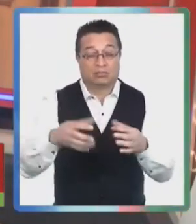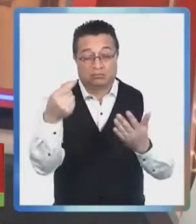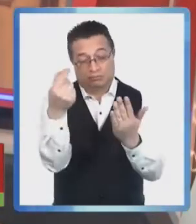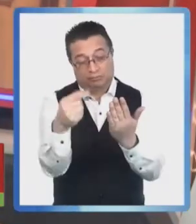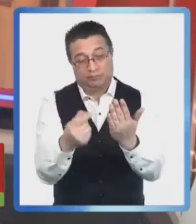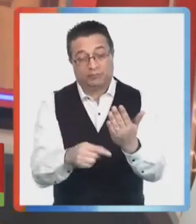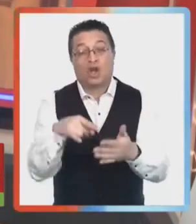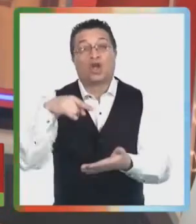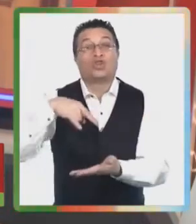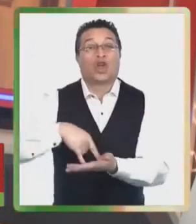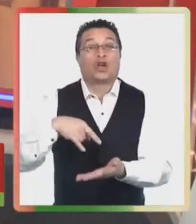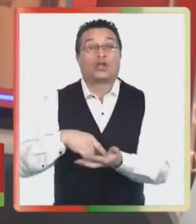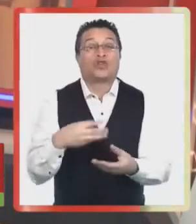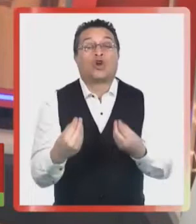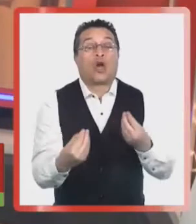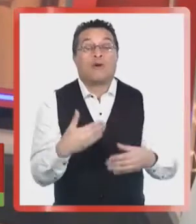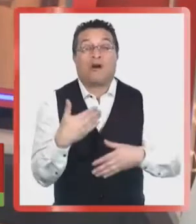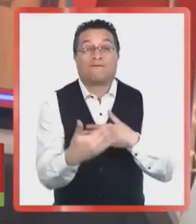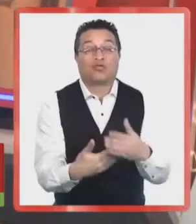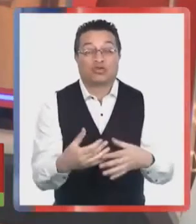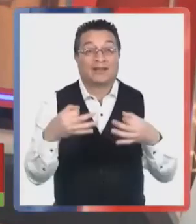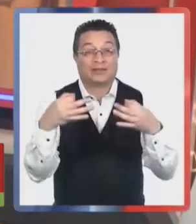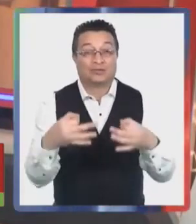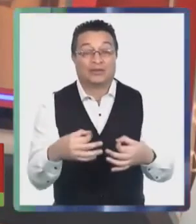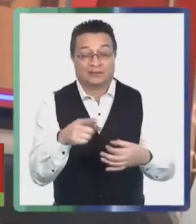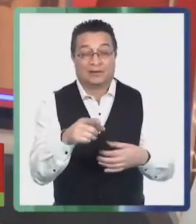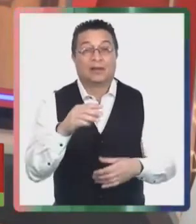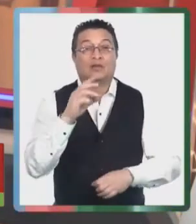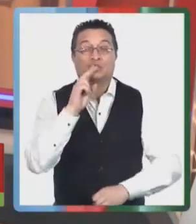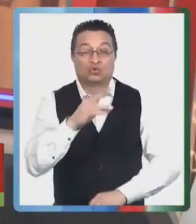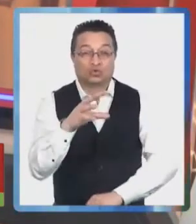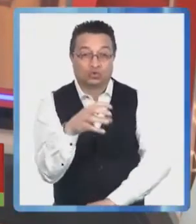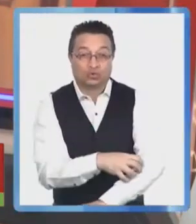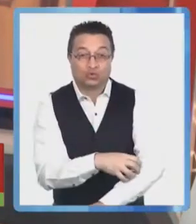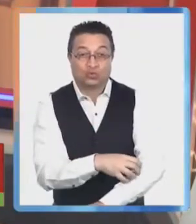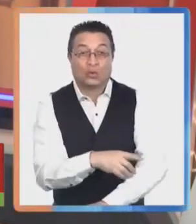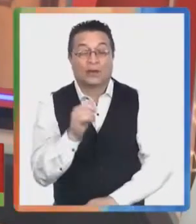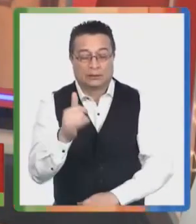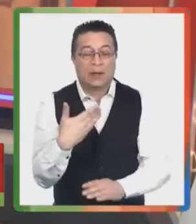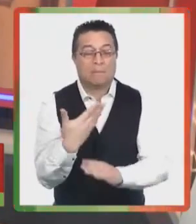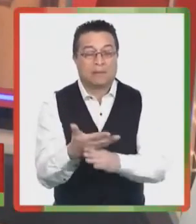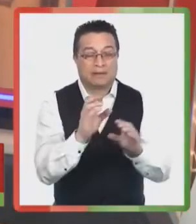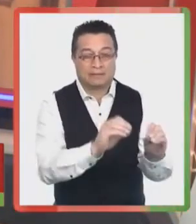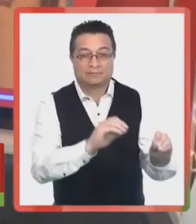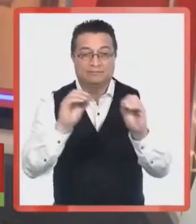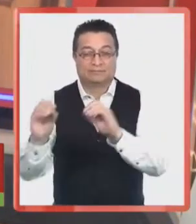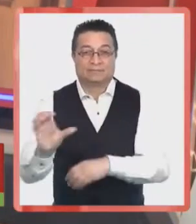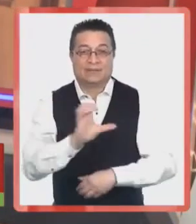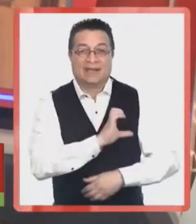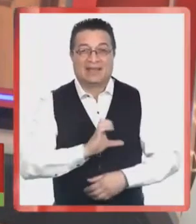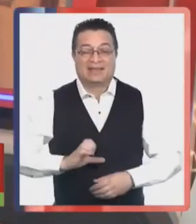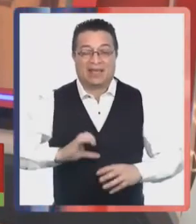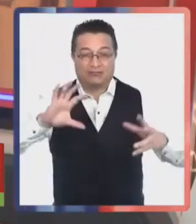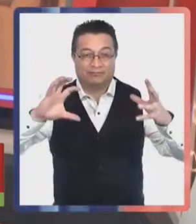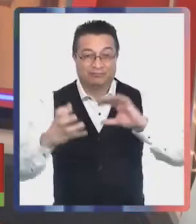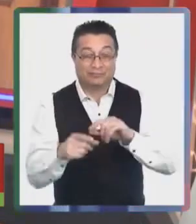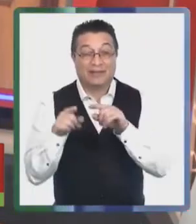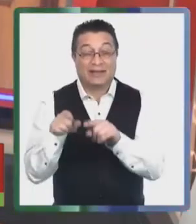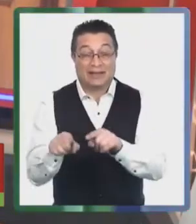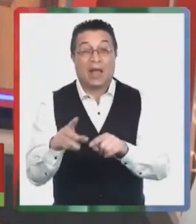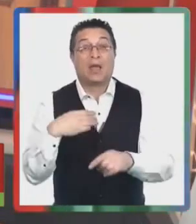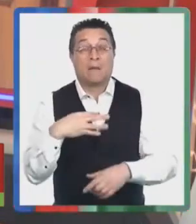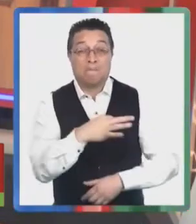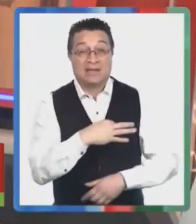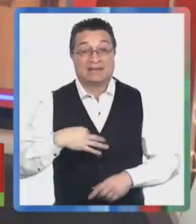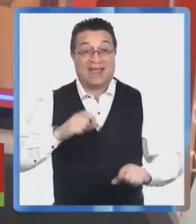rendir cuentas al Congreso de cómo ha funcionado la seguridad en la Macrozona Sur y solicitar la extensión del estado de excepción por 15 días más, la